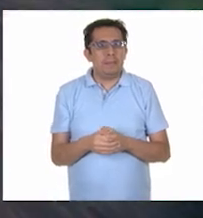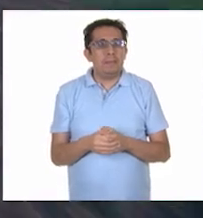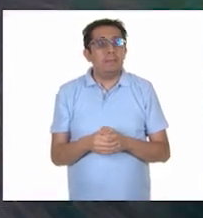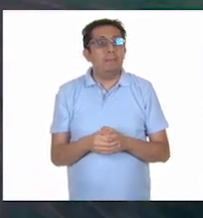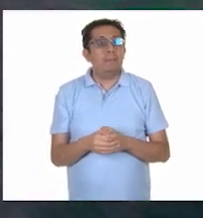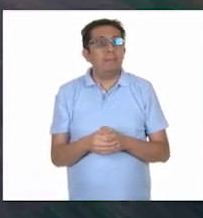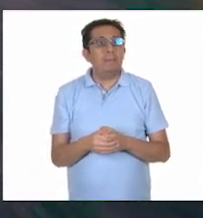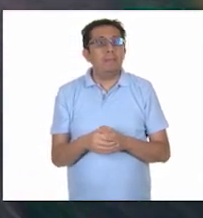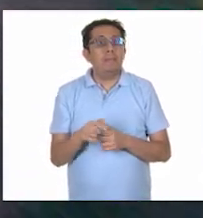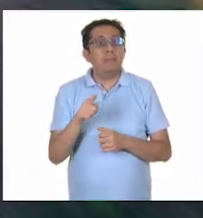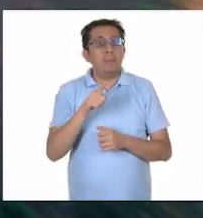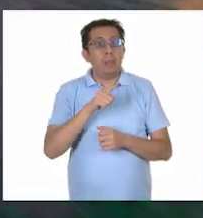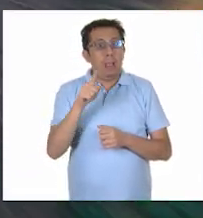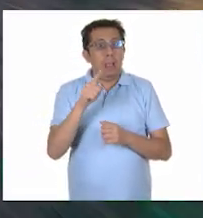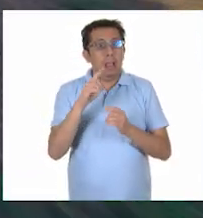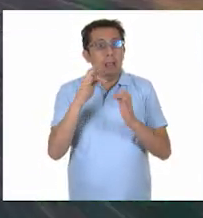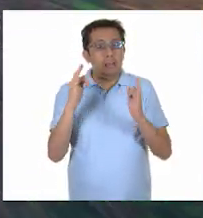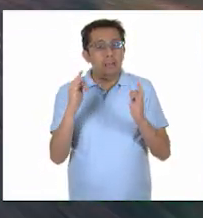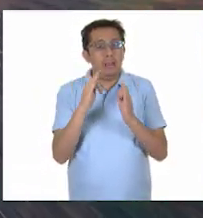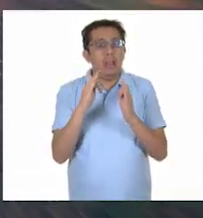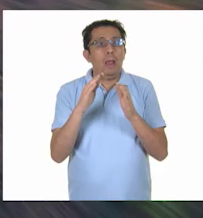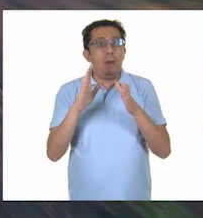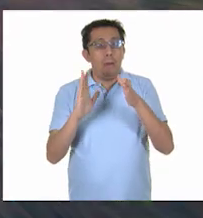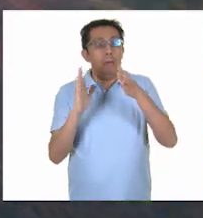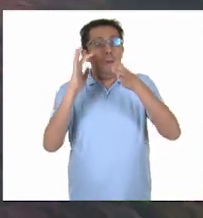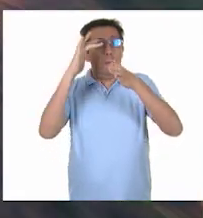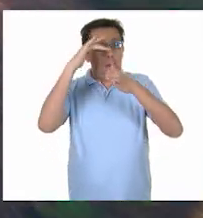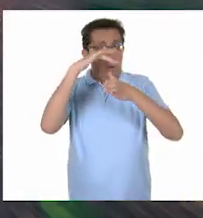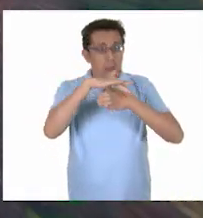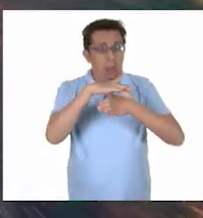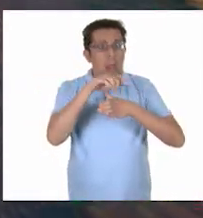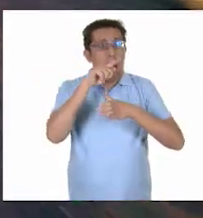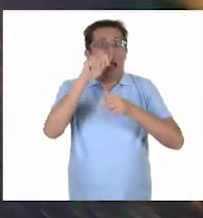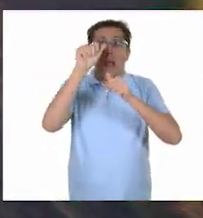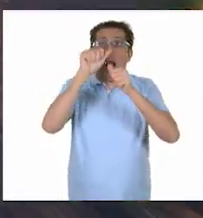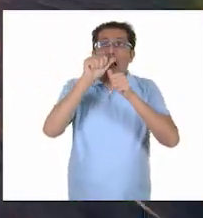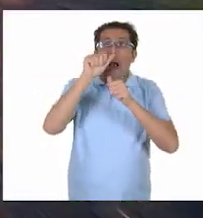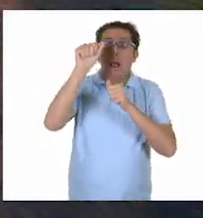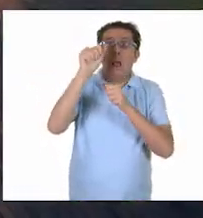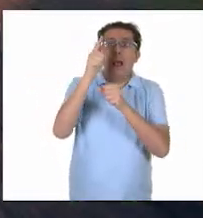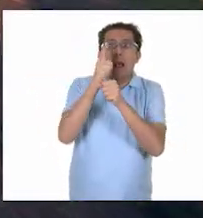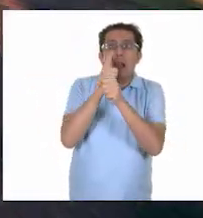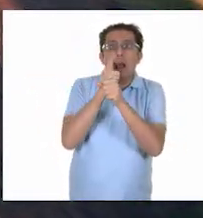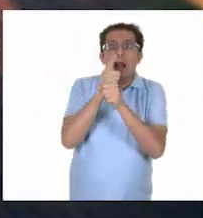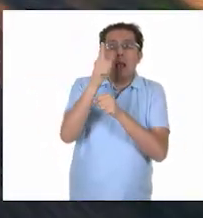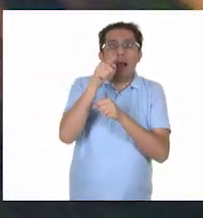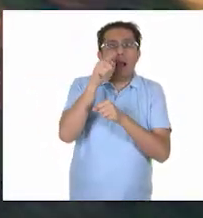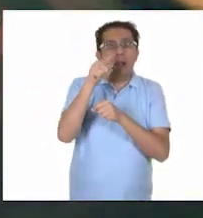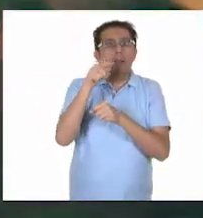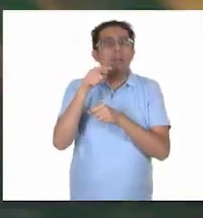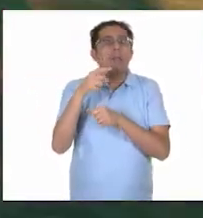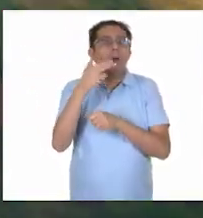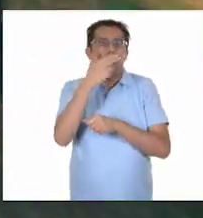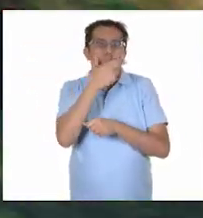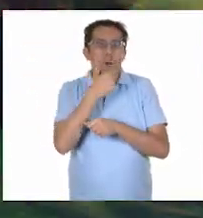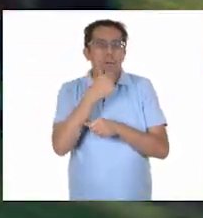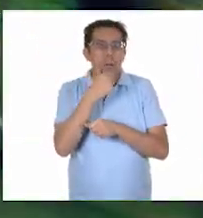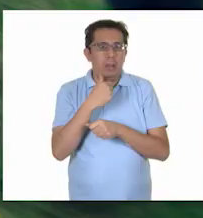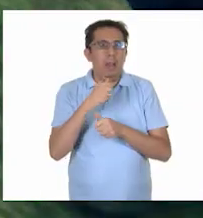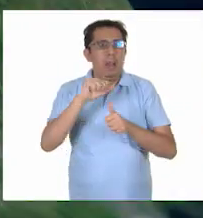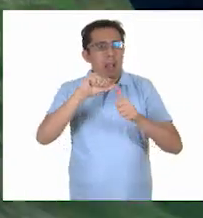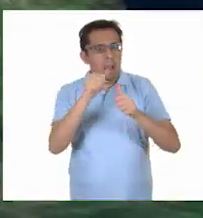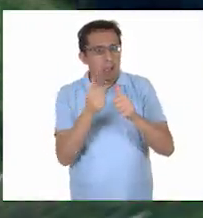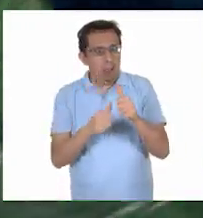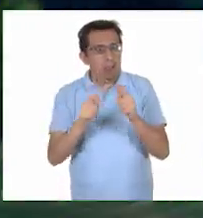En los senderos del volcán Matlalcueyetl, en lo más alto, se percibe el rastro del gran artista de Tlaxcala,